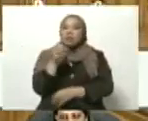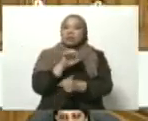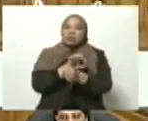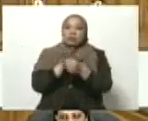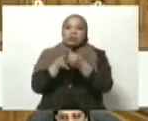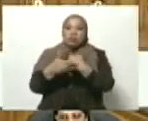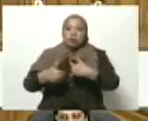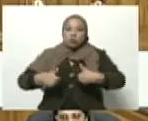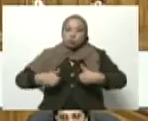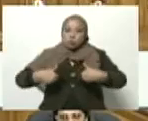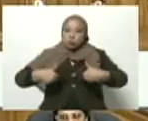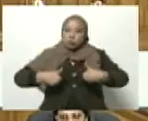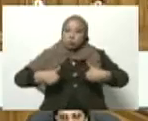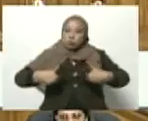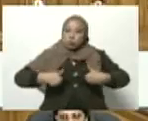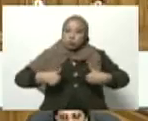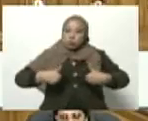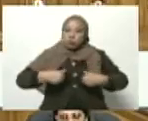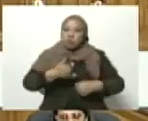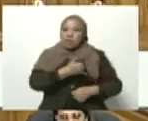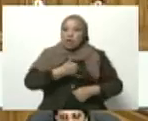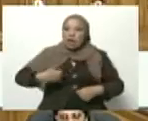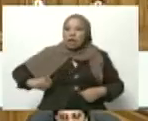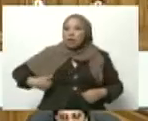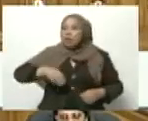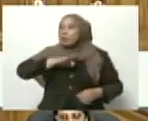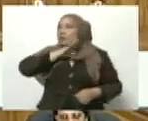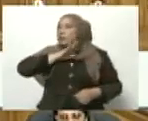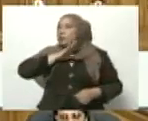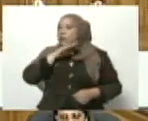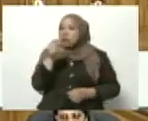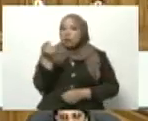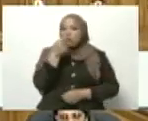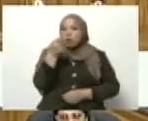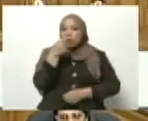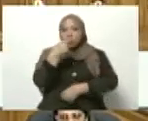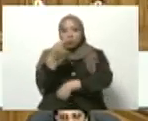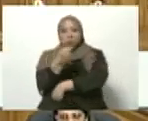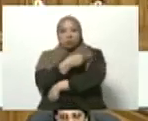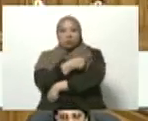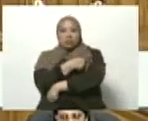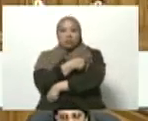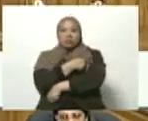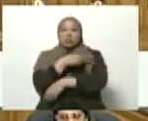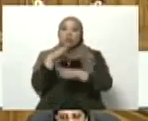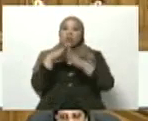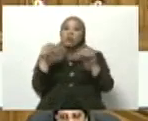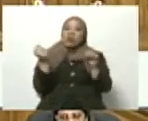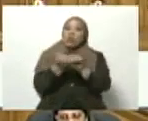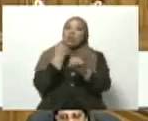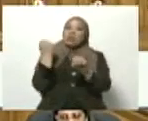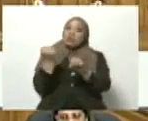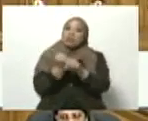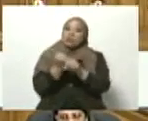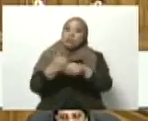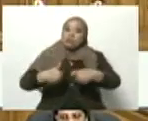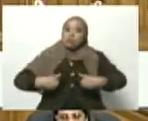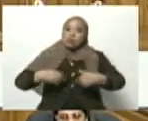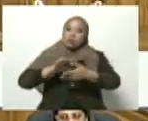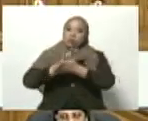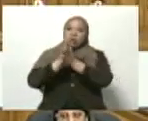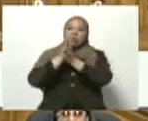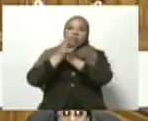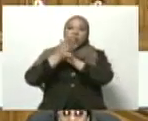mayor sufrimiento, hambre, enfermedad, medicinas, vacunas, esta gente estaba toda trabajando por la destrucción